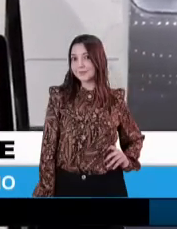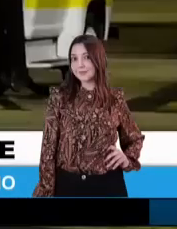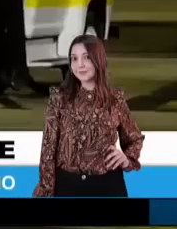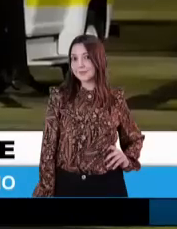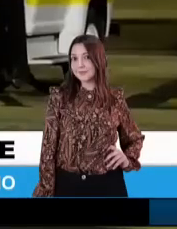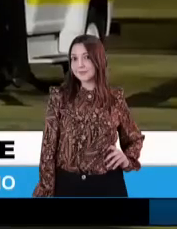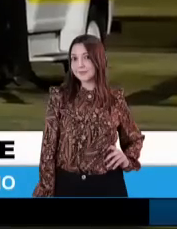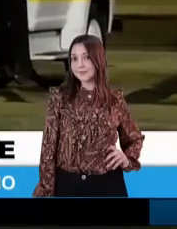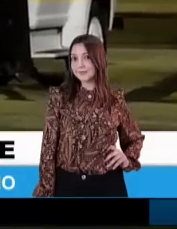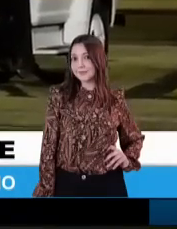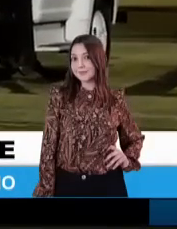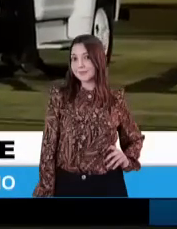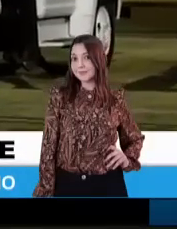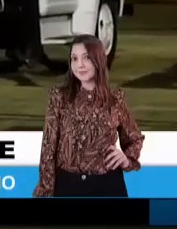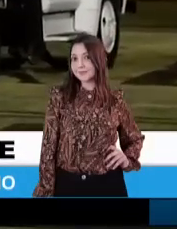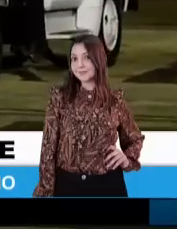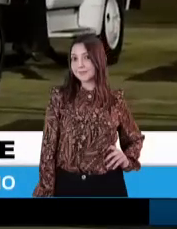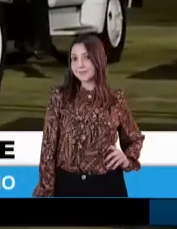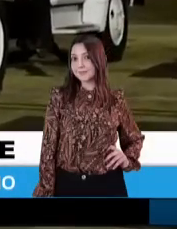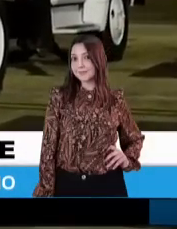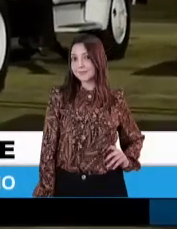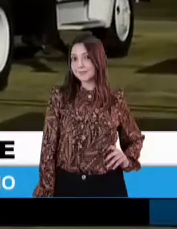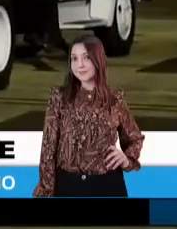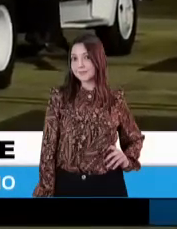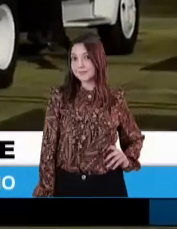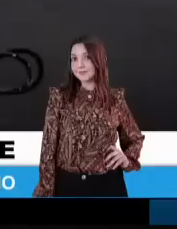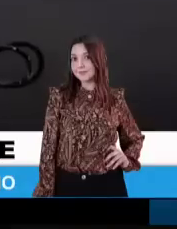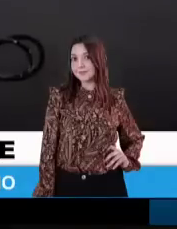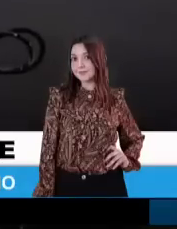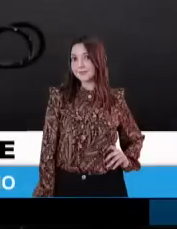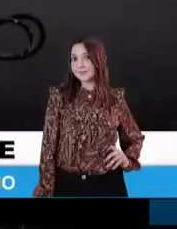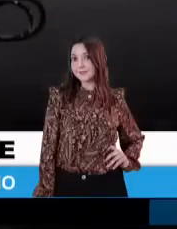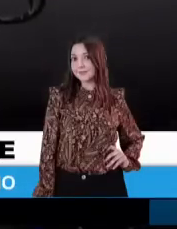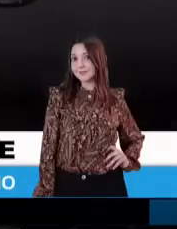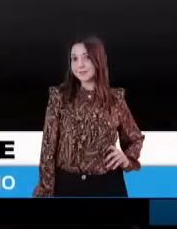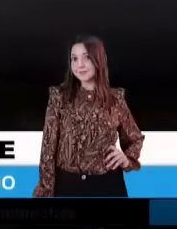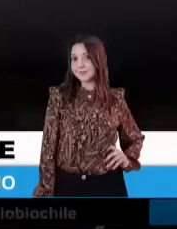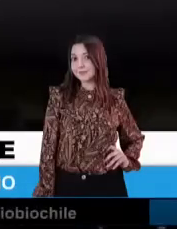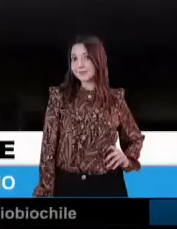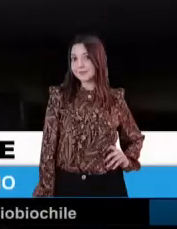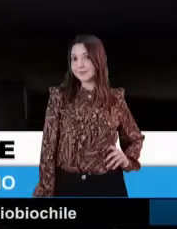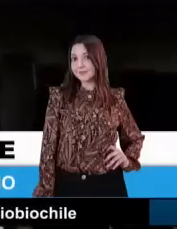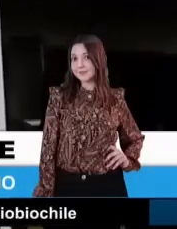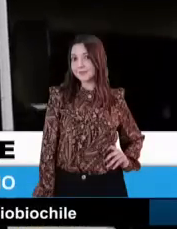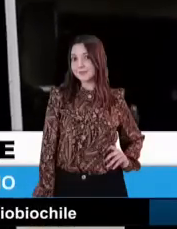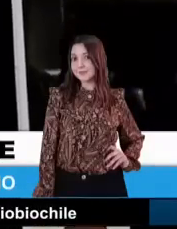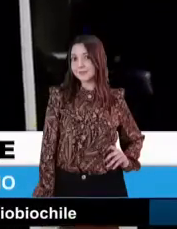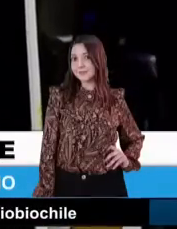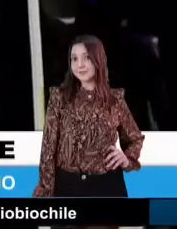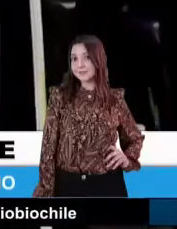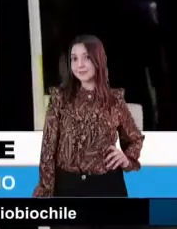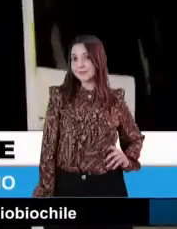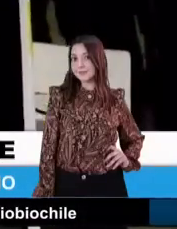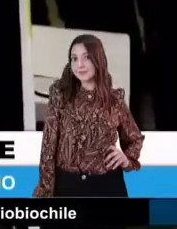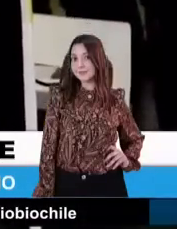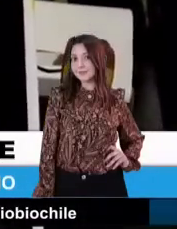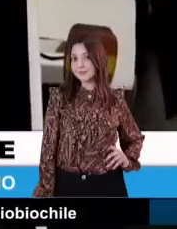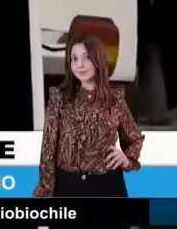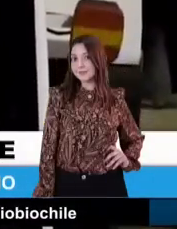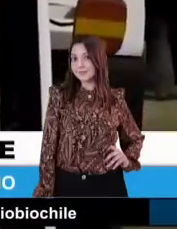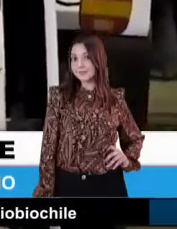presidenta de Perú, Dina Boluarte, Alberto Otárola, el presidente del Consejo de Ministros del Perú, entre